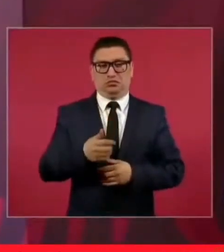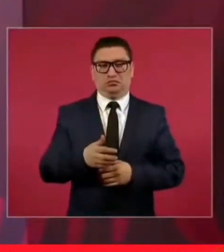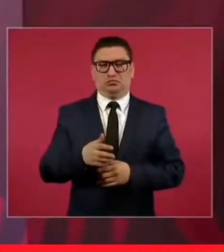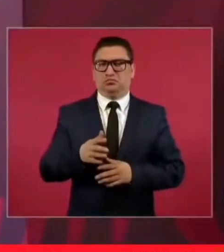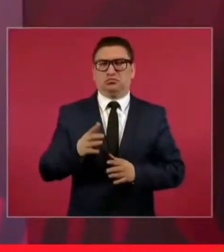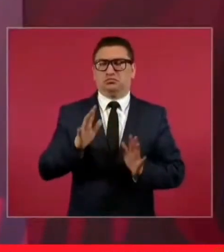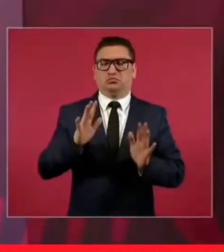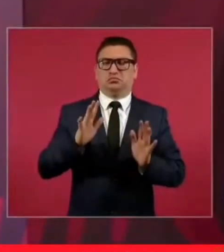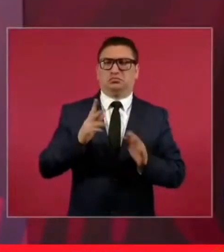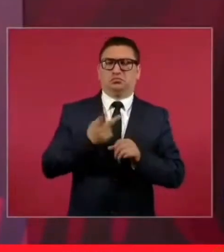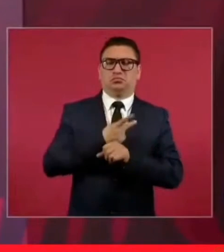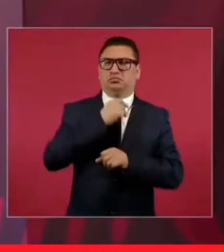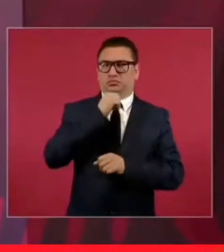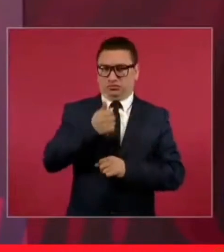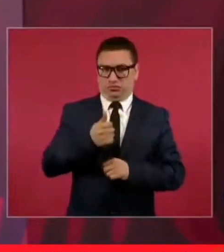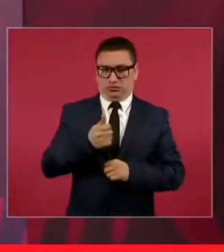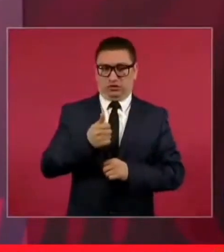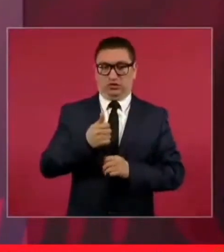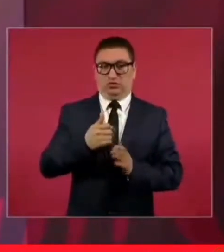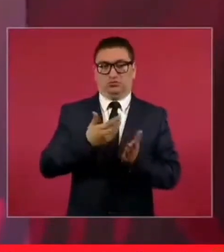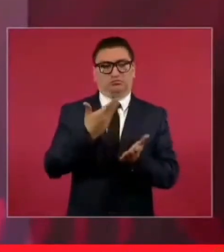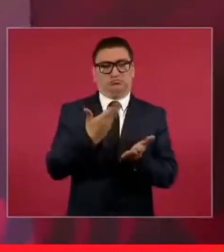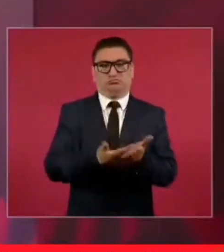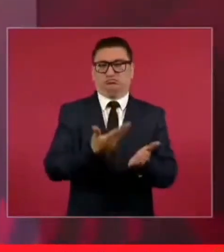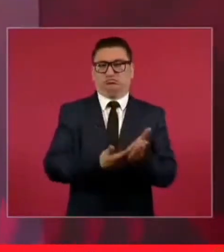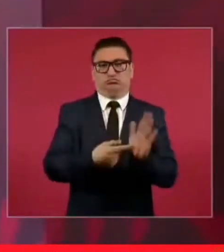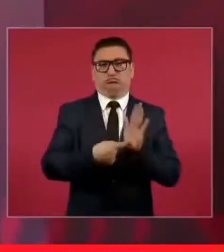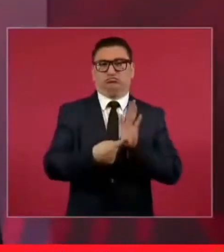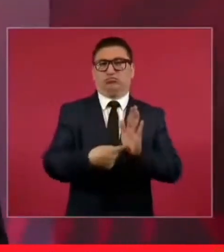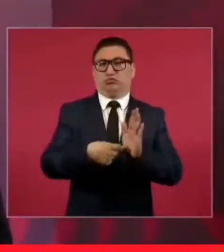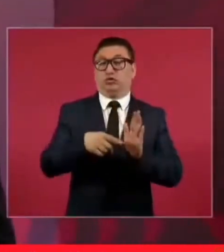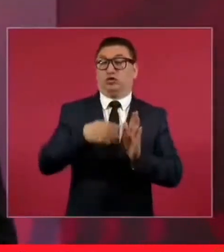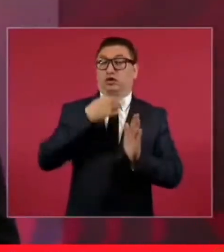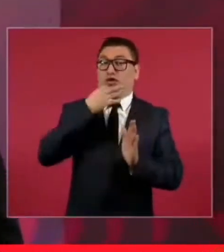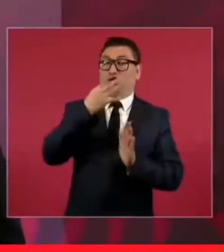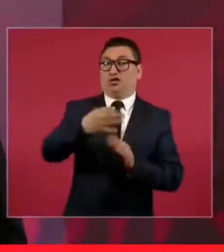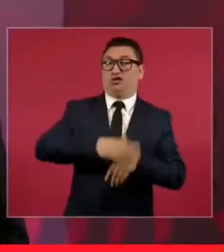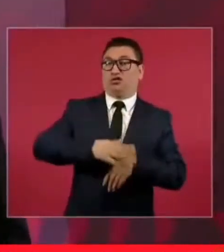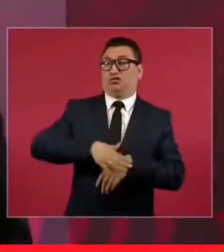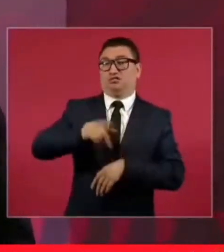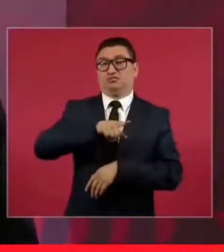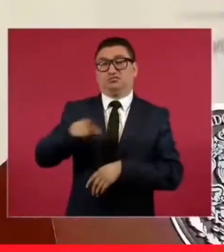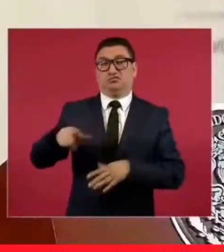lo que quiero es que quede constancia de que eso está mal